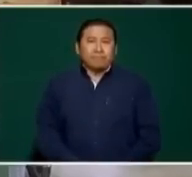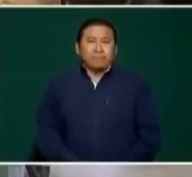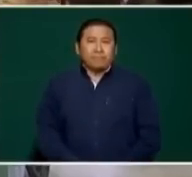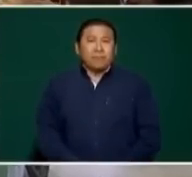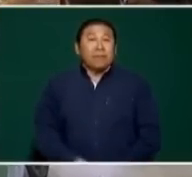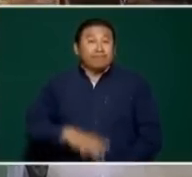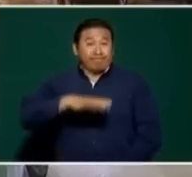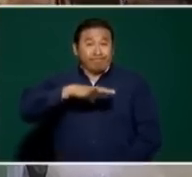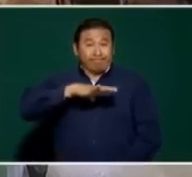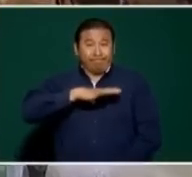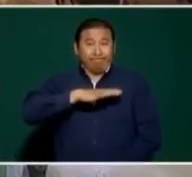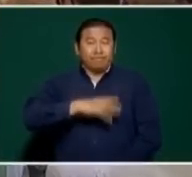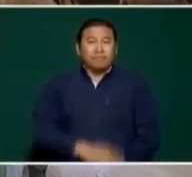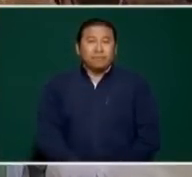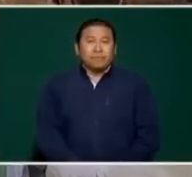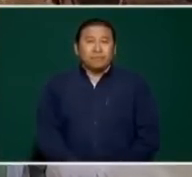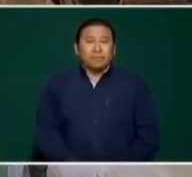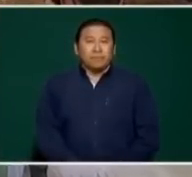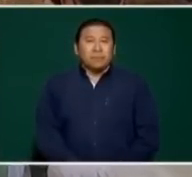había